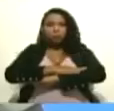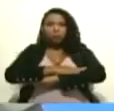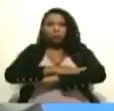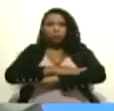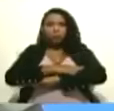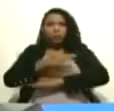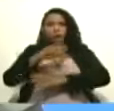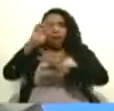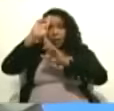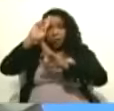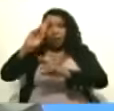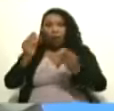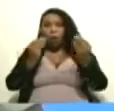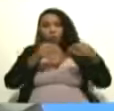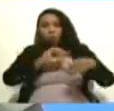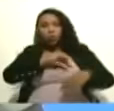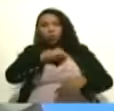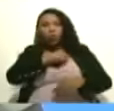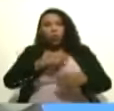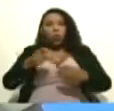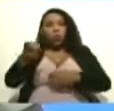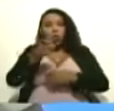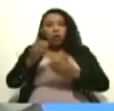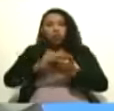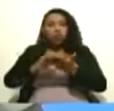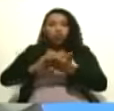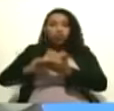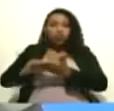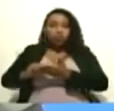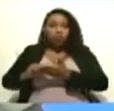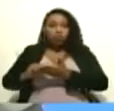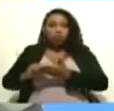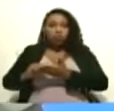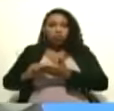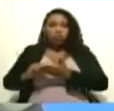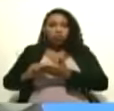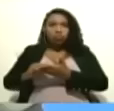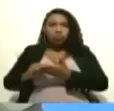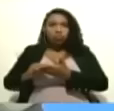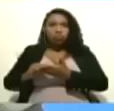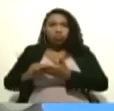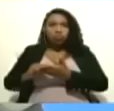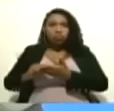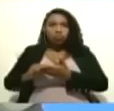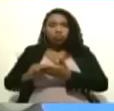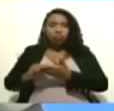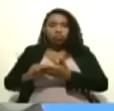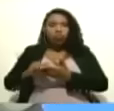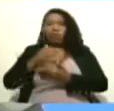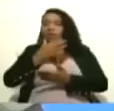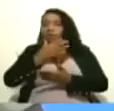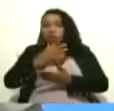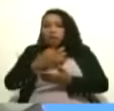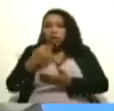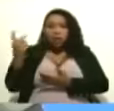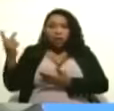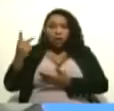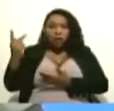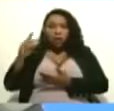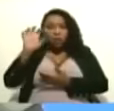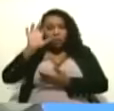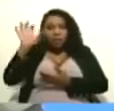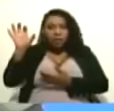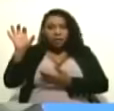respetar el acuerdo de ginebra para buscar una solución práctica facilitada y